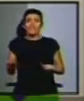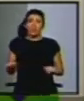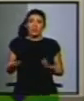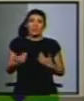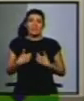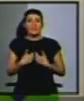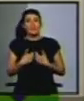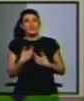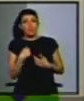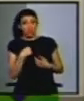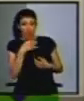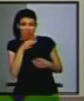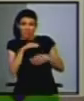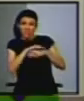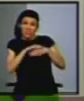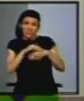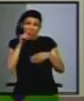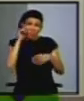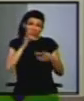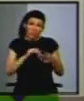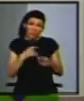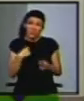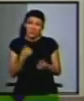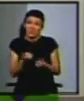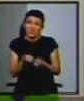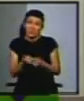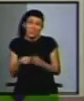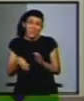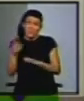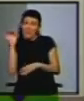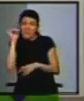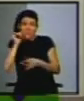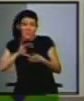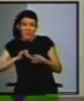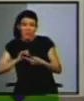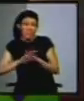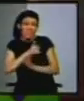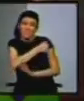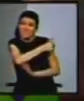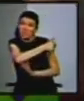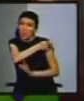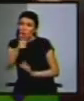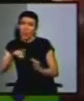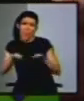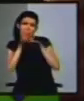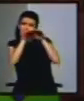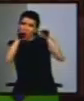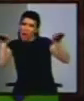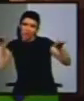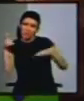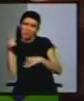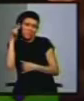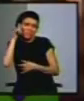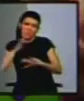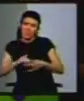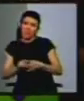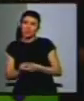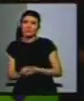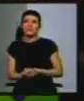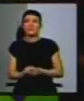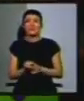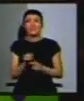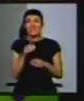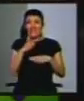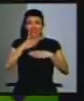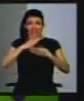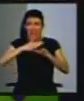o sea, si tuviera que pedir perdón, pido el máximo perdón en el mismo grado a todos. En el límite del delirio, Javier Garriga